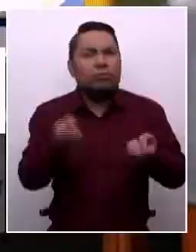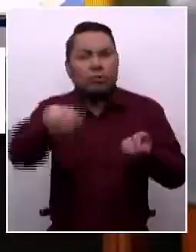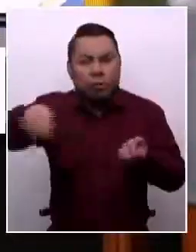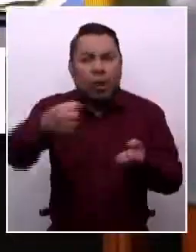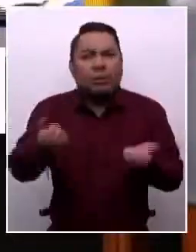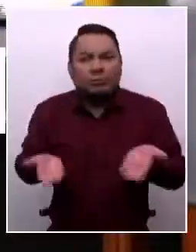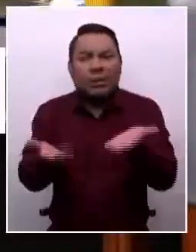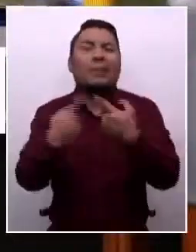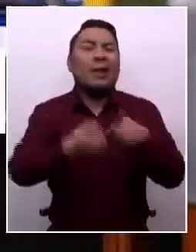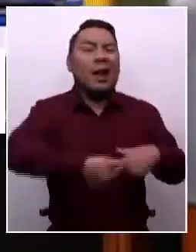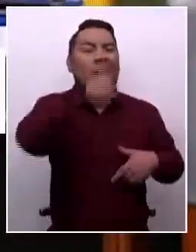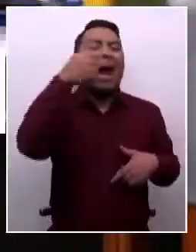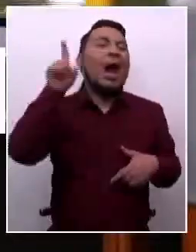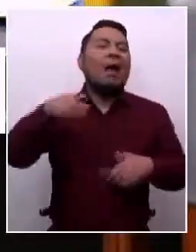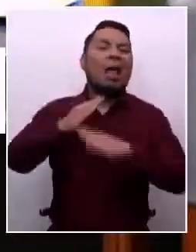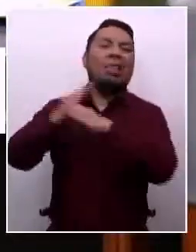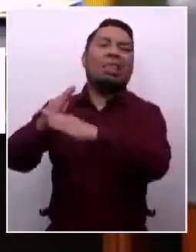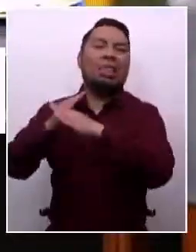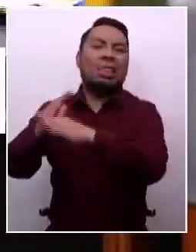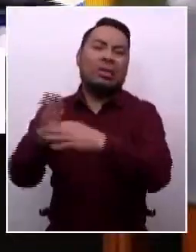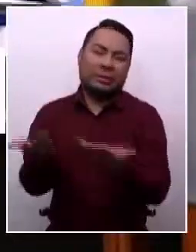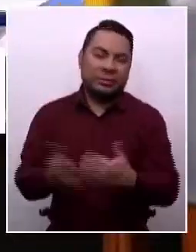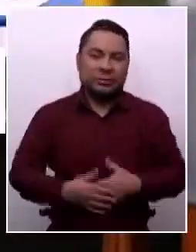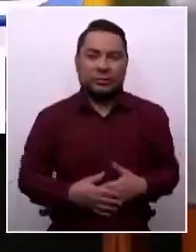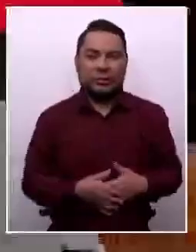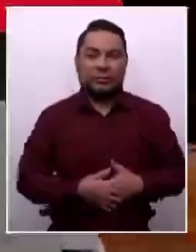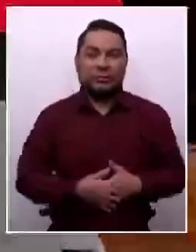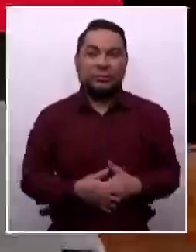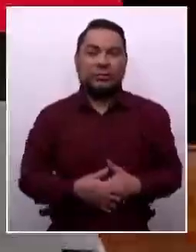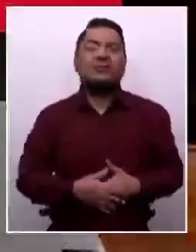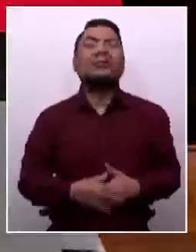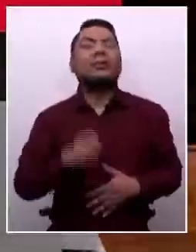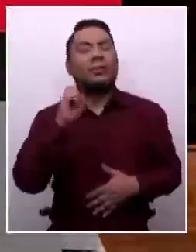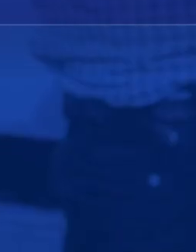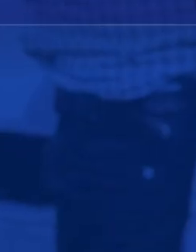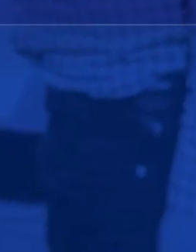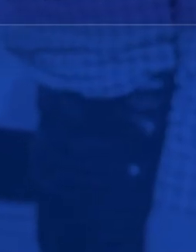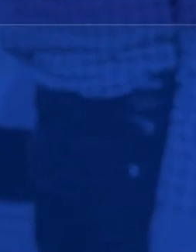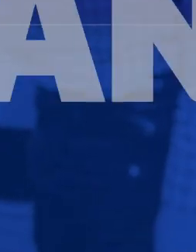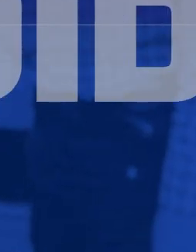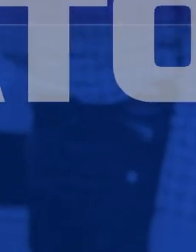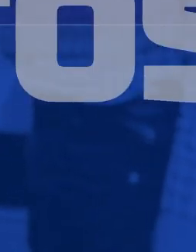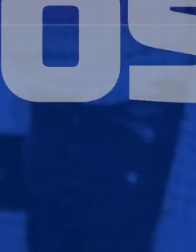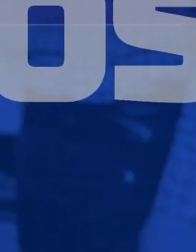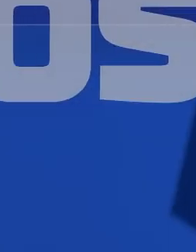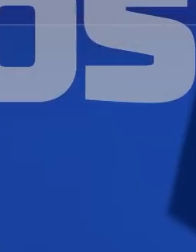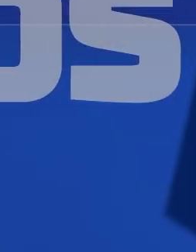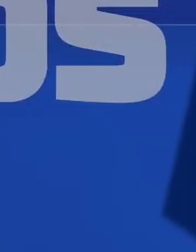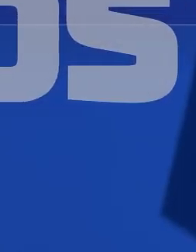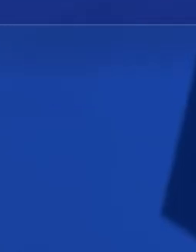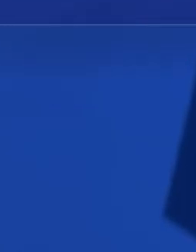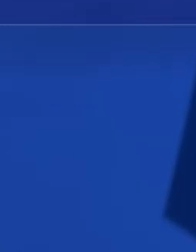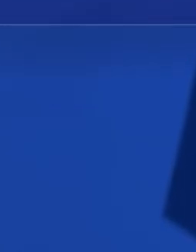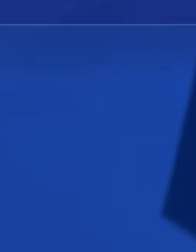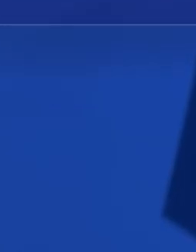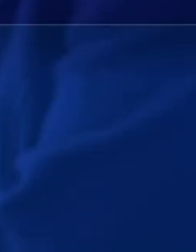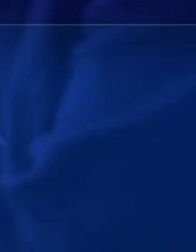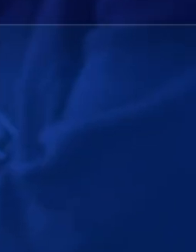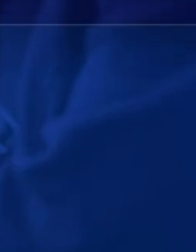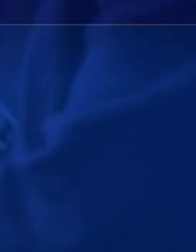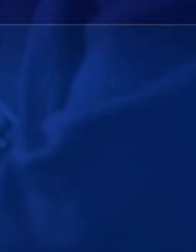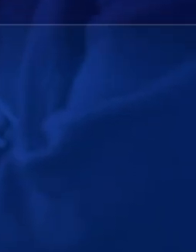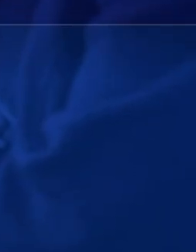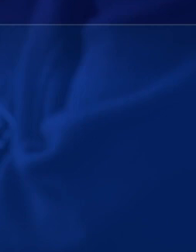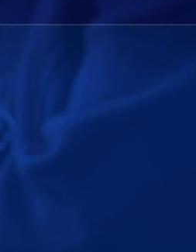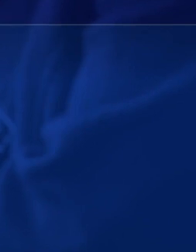la autoridad Lamentablemente muchas veces le da la espalda gracias candida todo forzaje candidatos propuestas